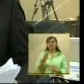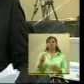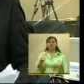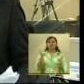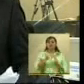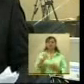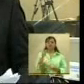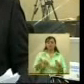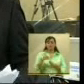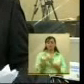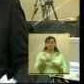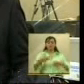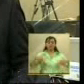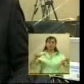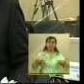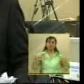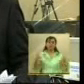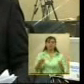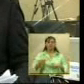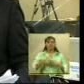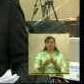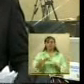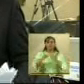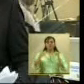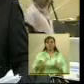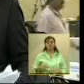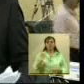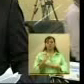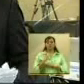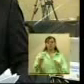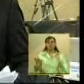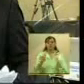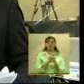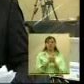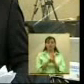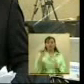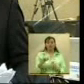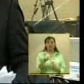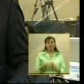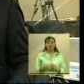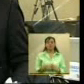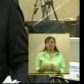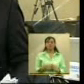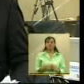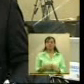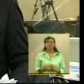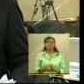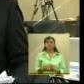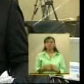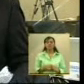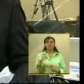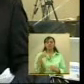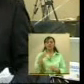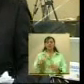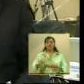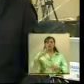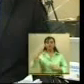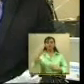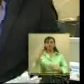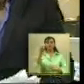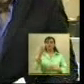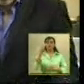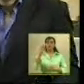de desenvolverse en la vida civil como cualquier ciudadano ecuatoriano. La ley de gracia nunca fue acatada y los soldados, ex comando de Taura, tuvieron